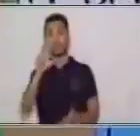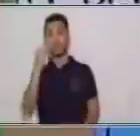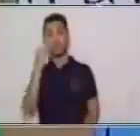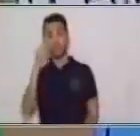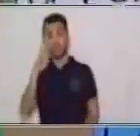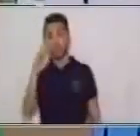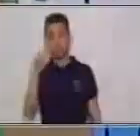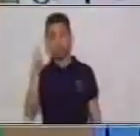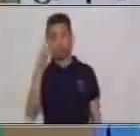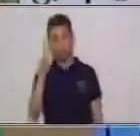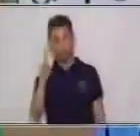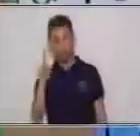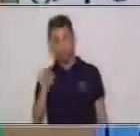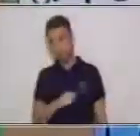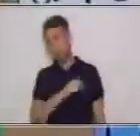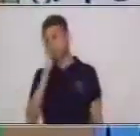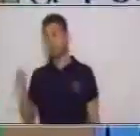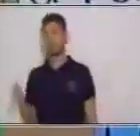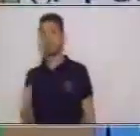la palabra carro